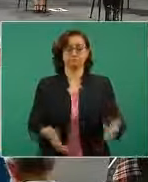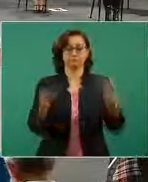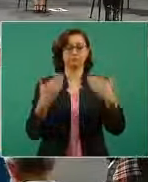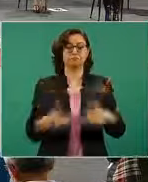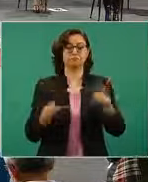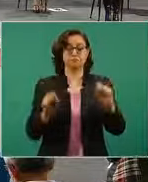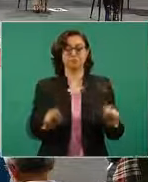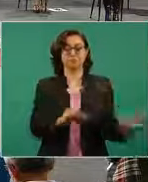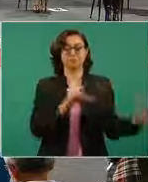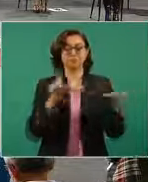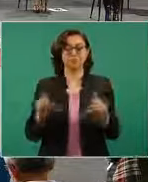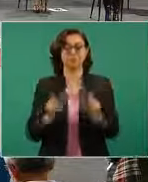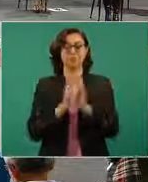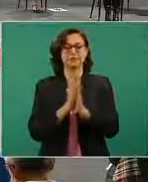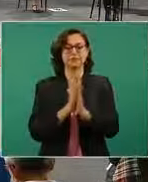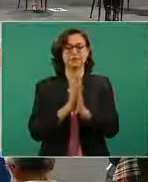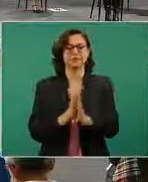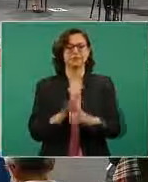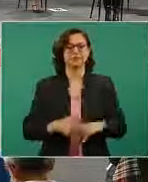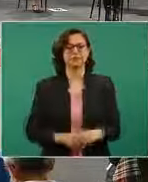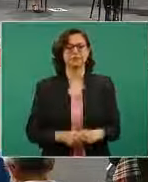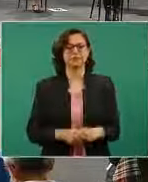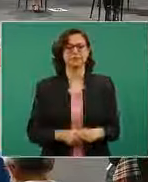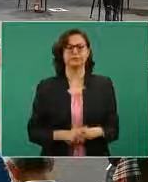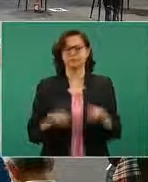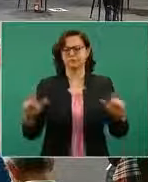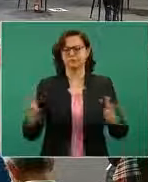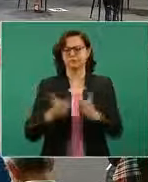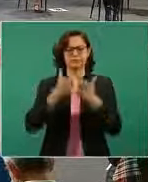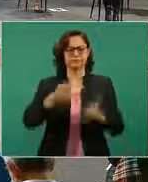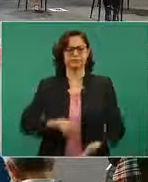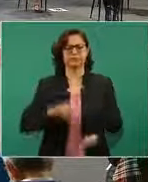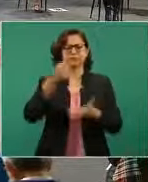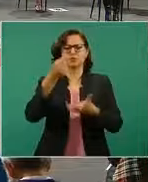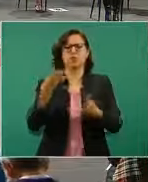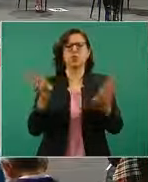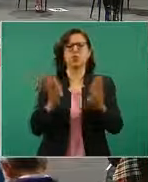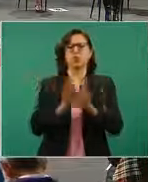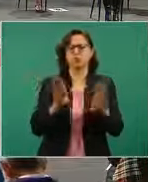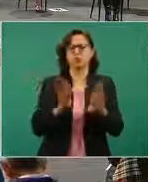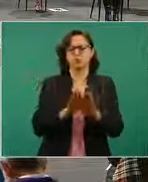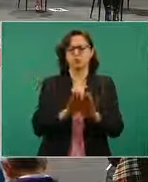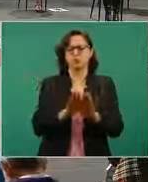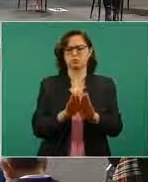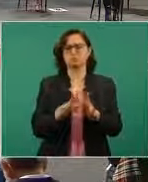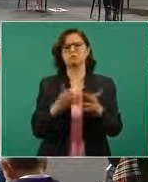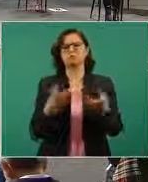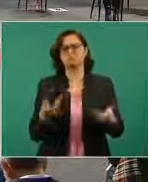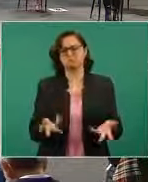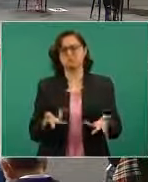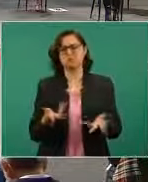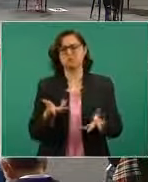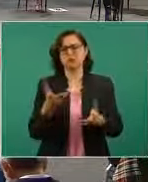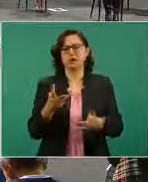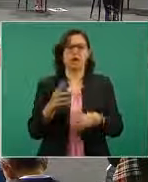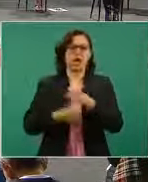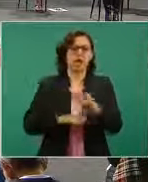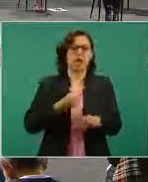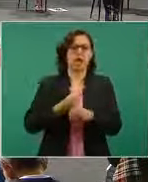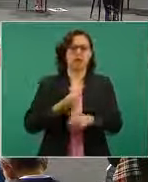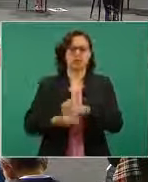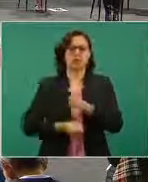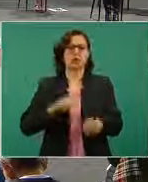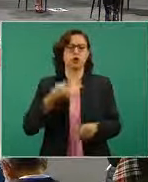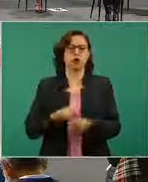siguiente, por favor. ¿De dónde han provenido estos recursos? Fundamentalmente de lo que se ha destinado cada año en el